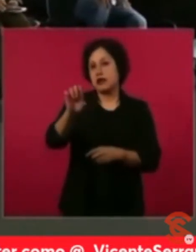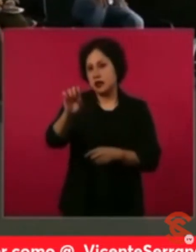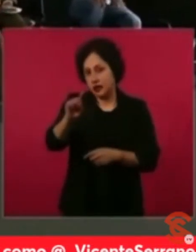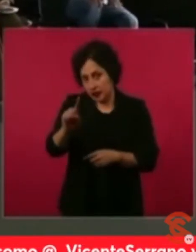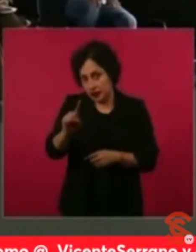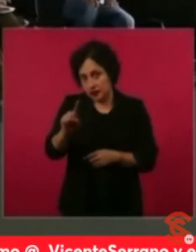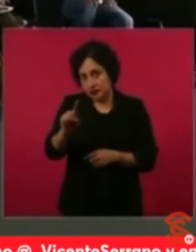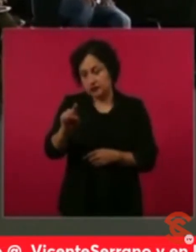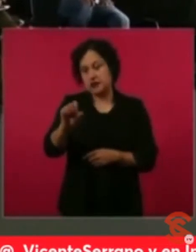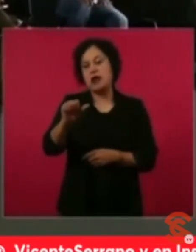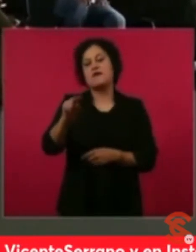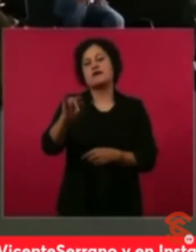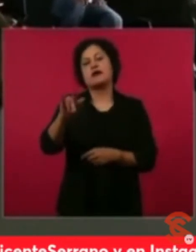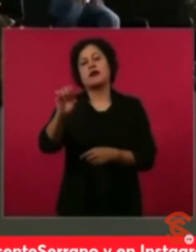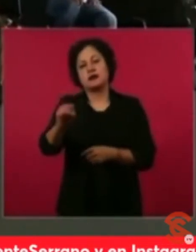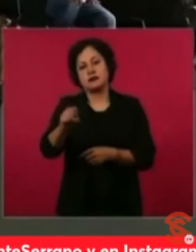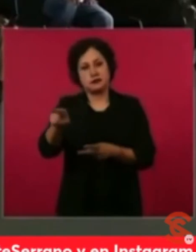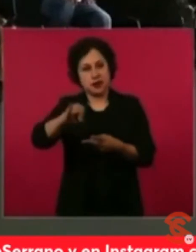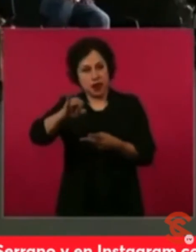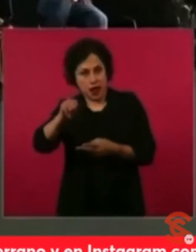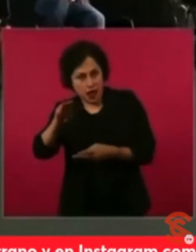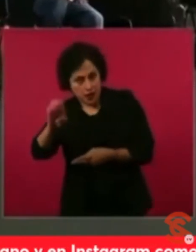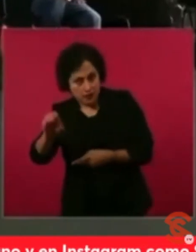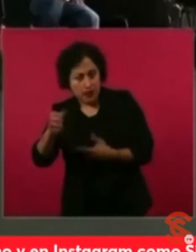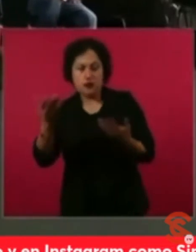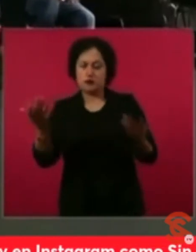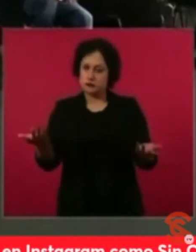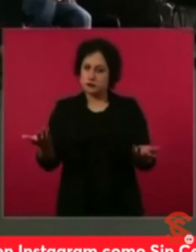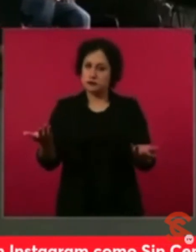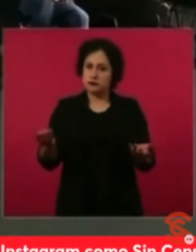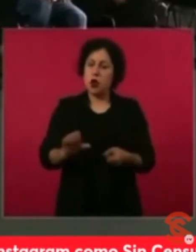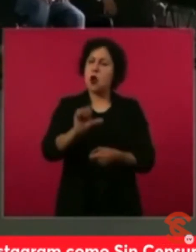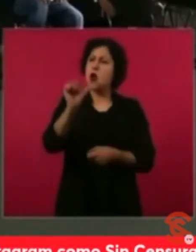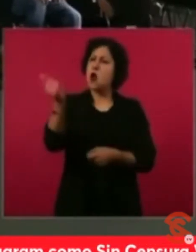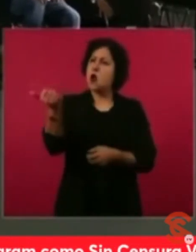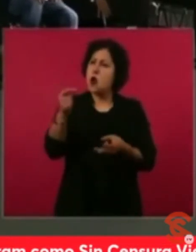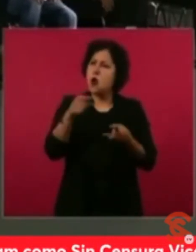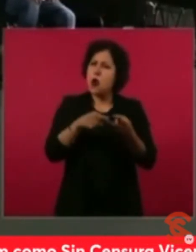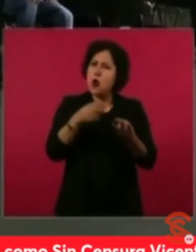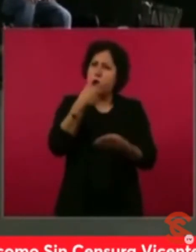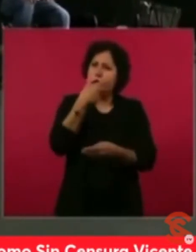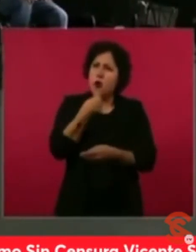Jaime, y había uno del Universal,